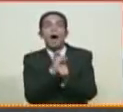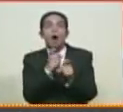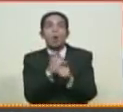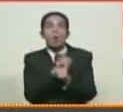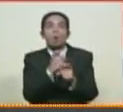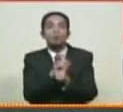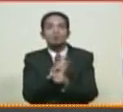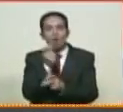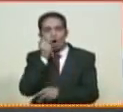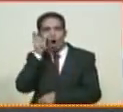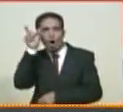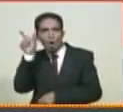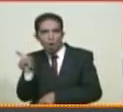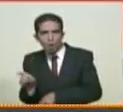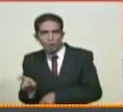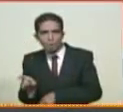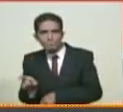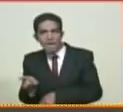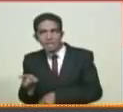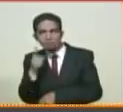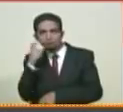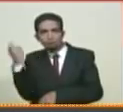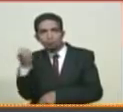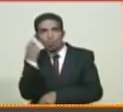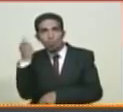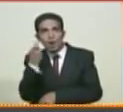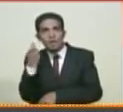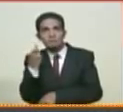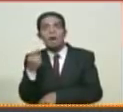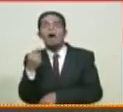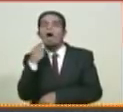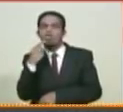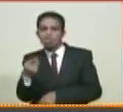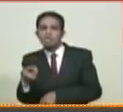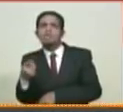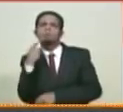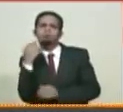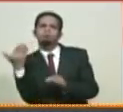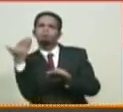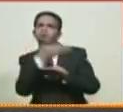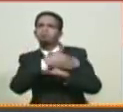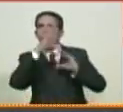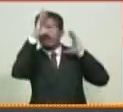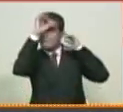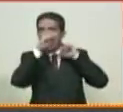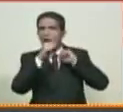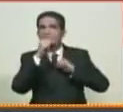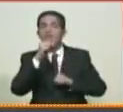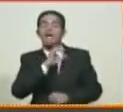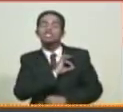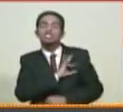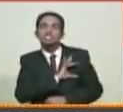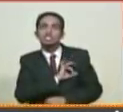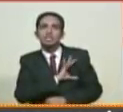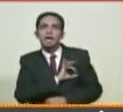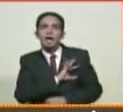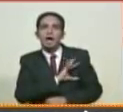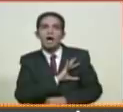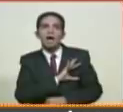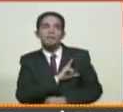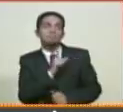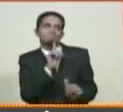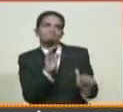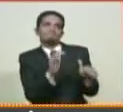señor, buscado por las autoridades venezolanas, señala que se dirigió a la Embajada de Chile, a las oficinas de la Embajada de Chile, y las